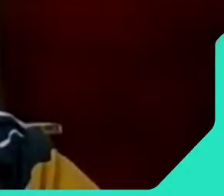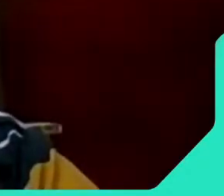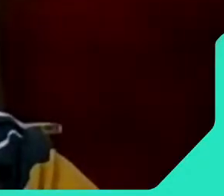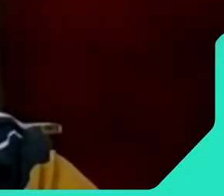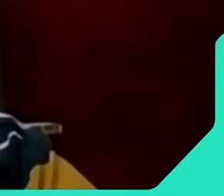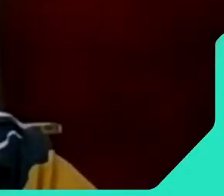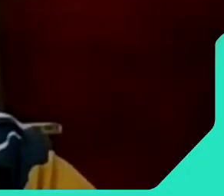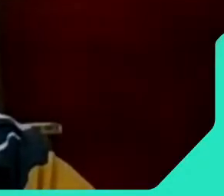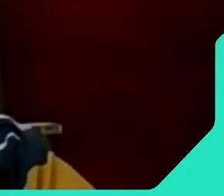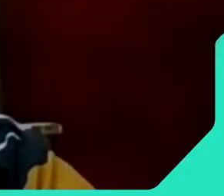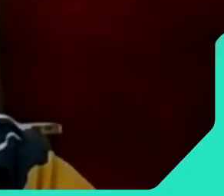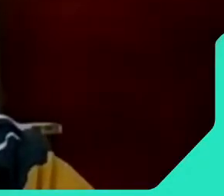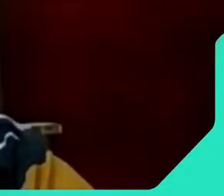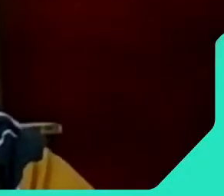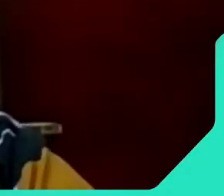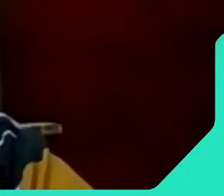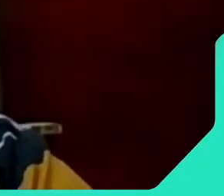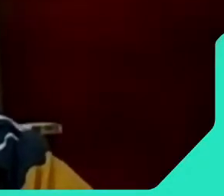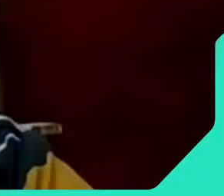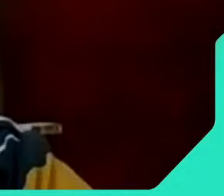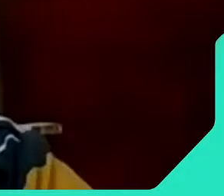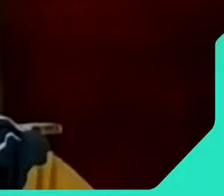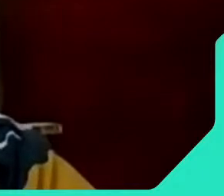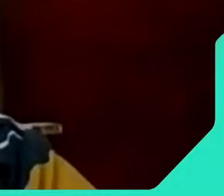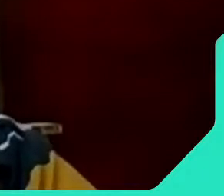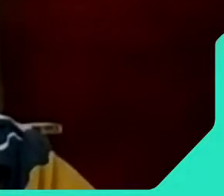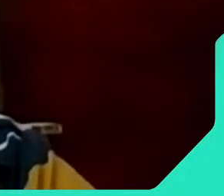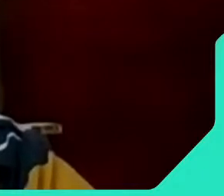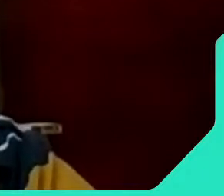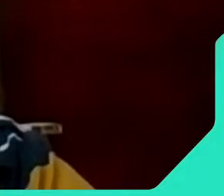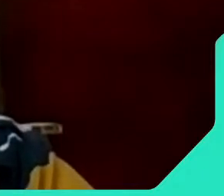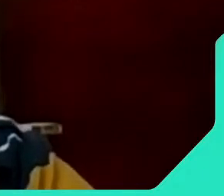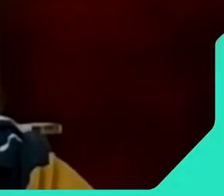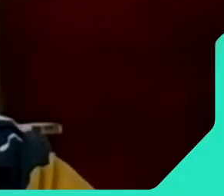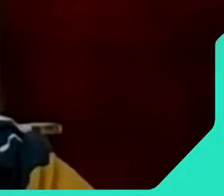y sus consultas que también serán atendidas. Por eso,